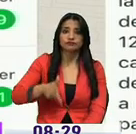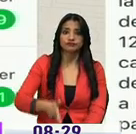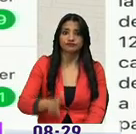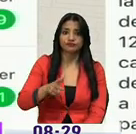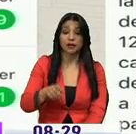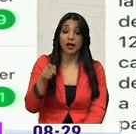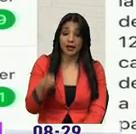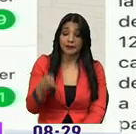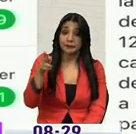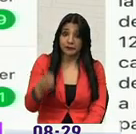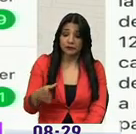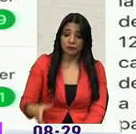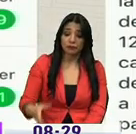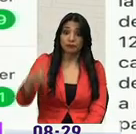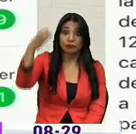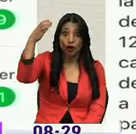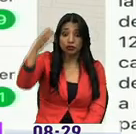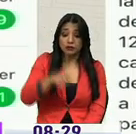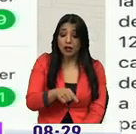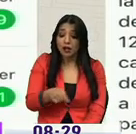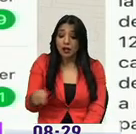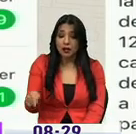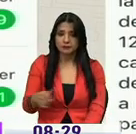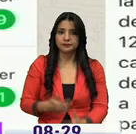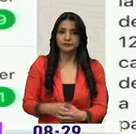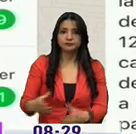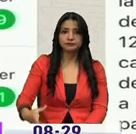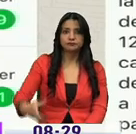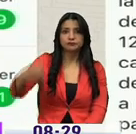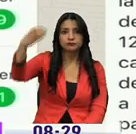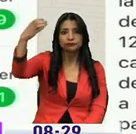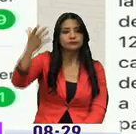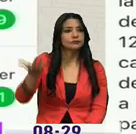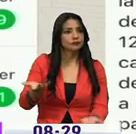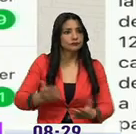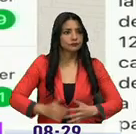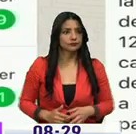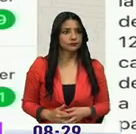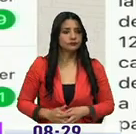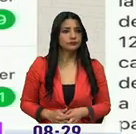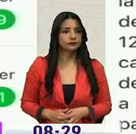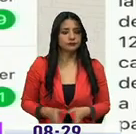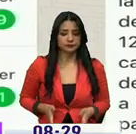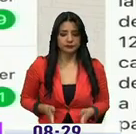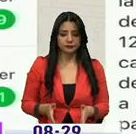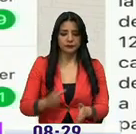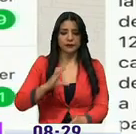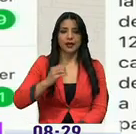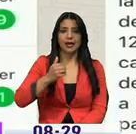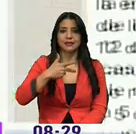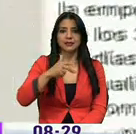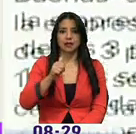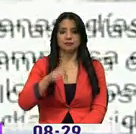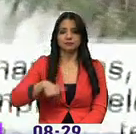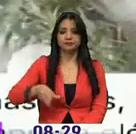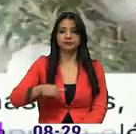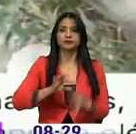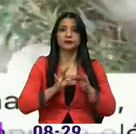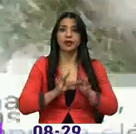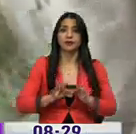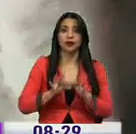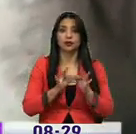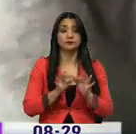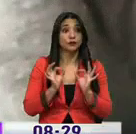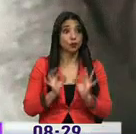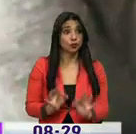Allí mismo junto al poste de 5 centímetros, el poste es una barbaridad, aquí esto pasa. Calle Cacha, Giovanni Calles en Calderón, justo donde